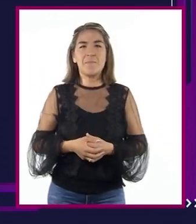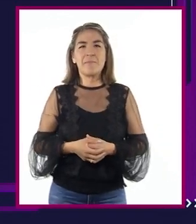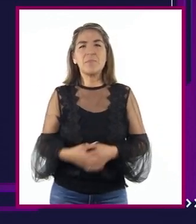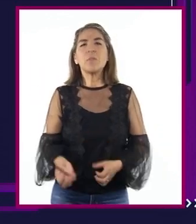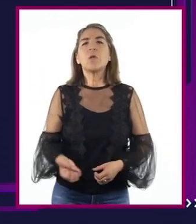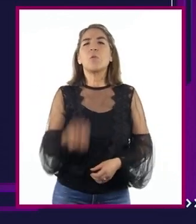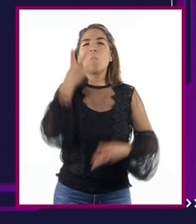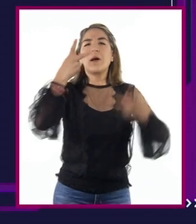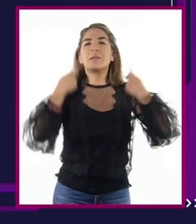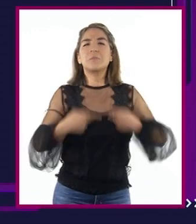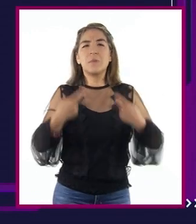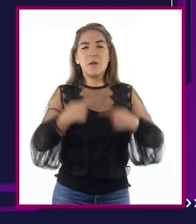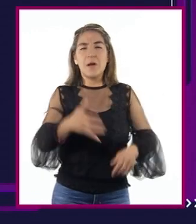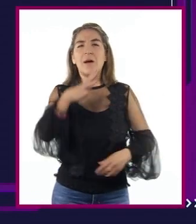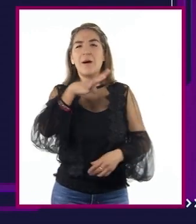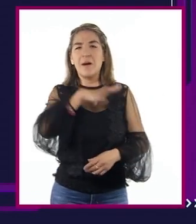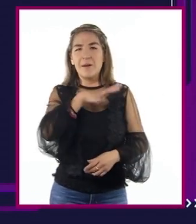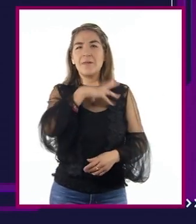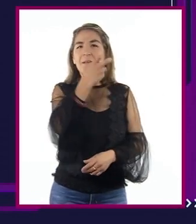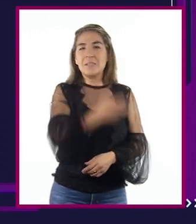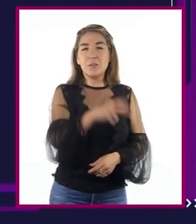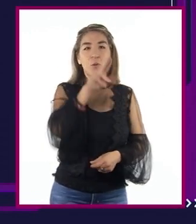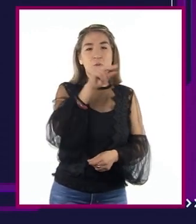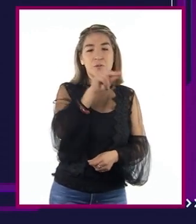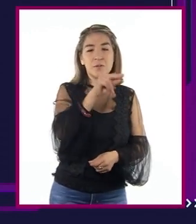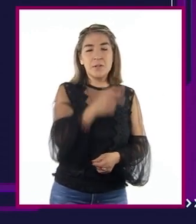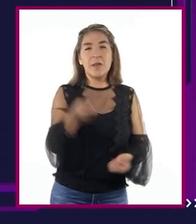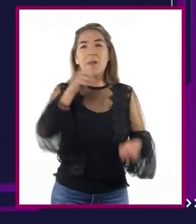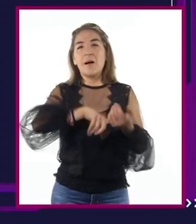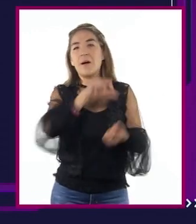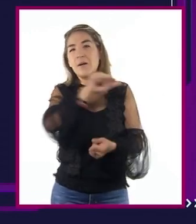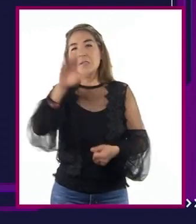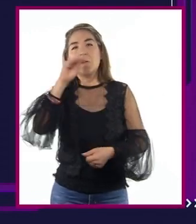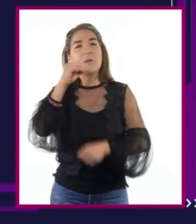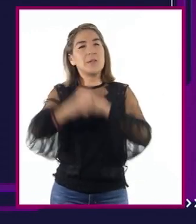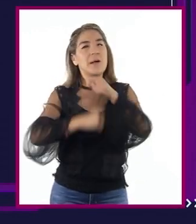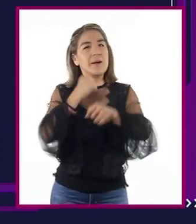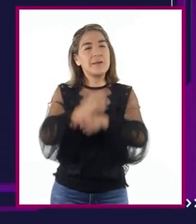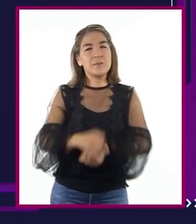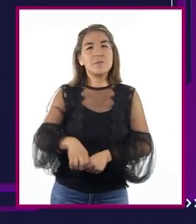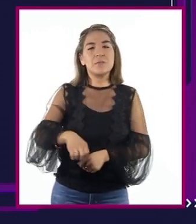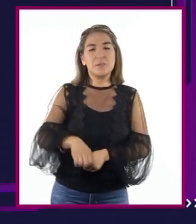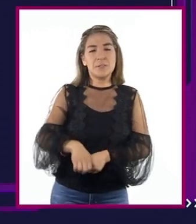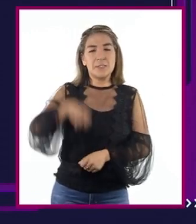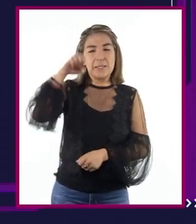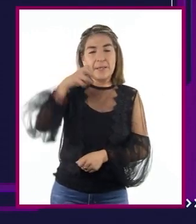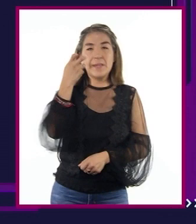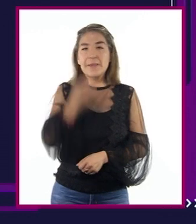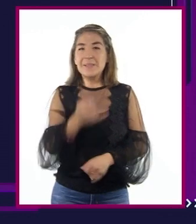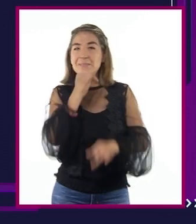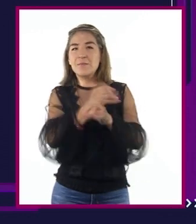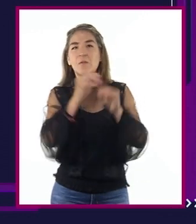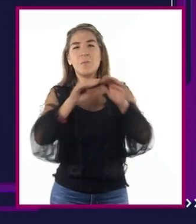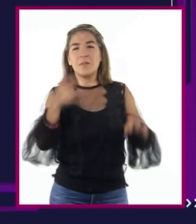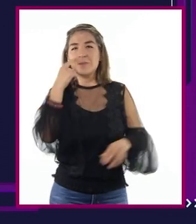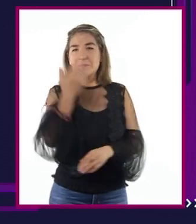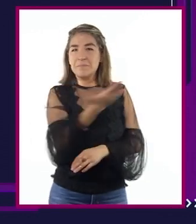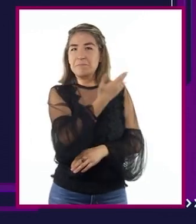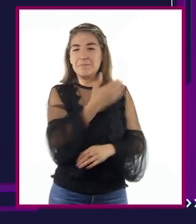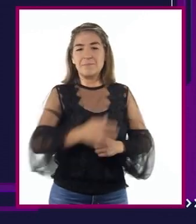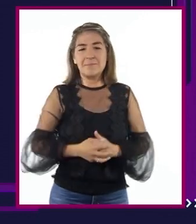¿Cuántas personas tienen entre 80 y 90 años de edad en la información que se